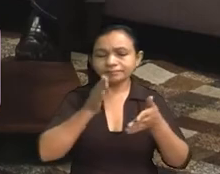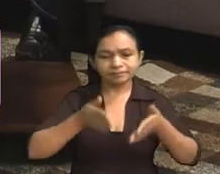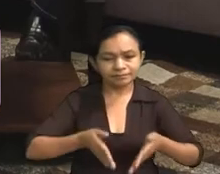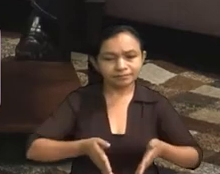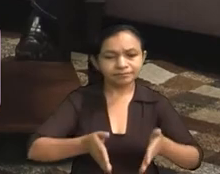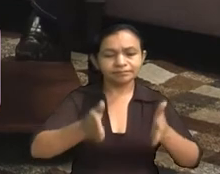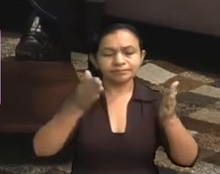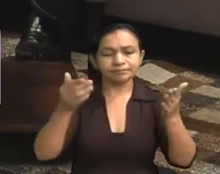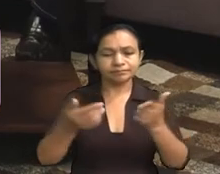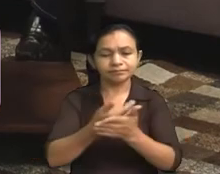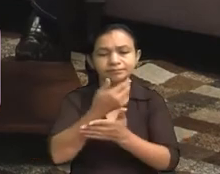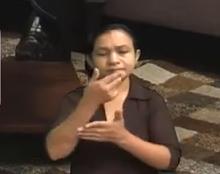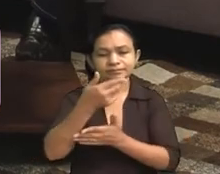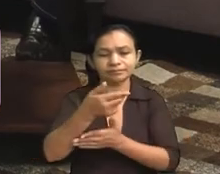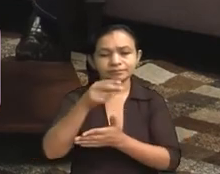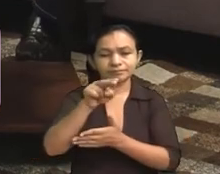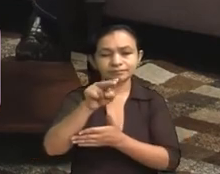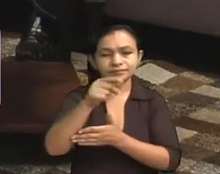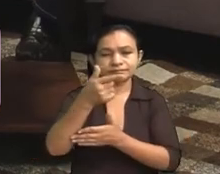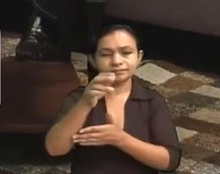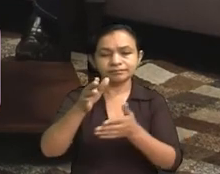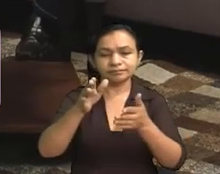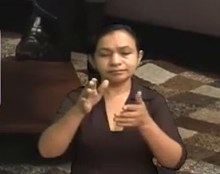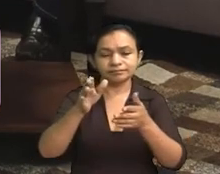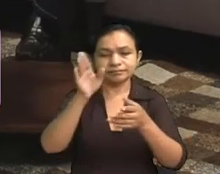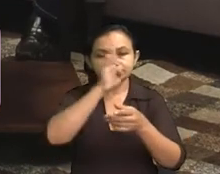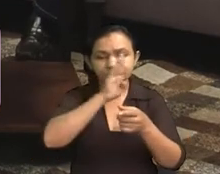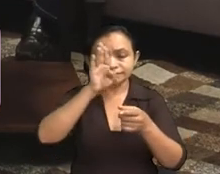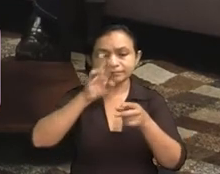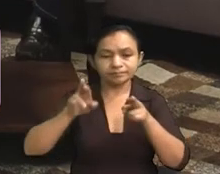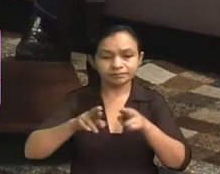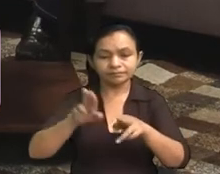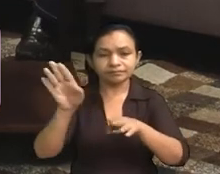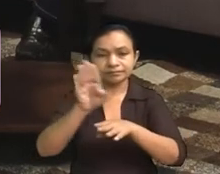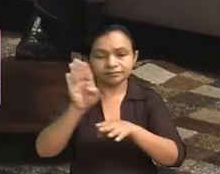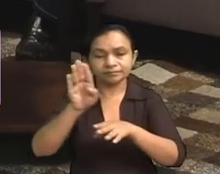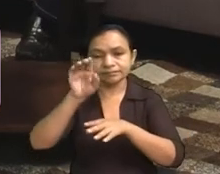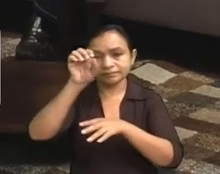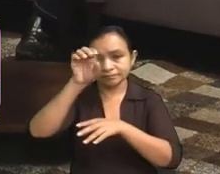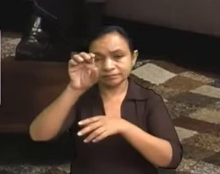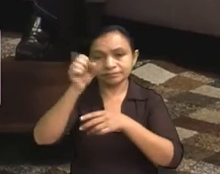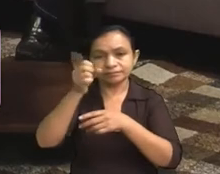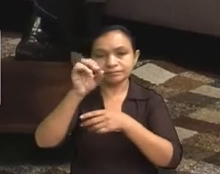Nueva Guinea-Bluefield, cuando hablamos de la carretera Río Blanco-Mulucucú,